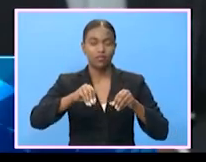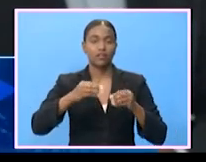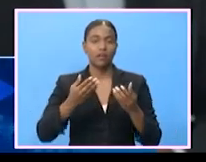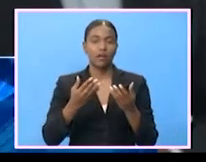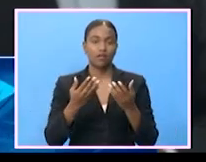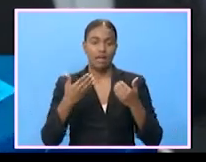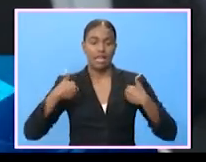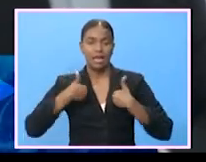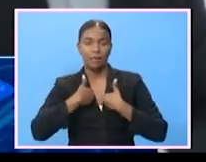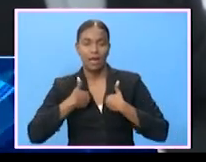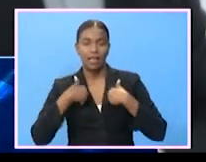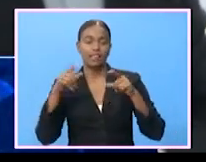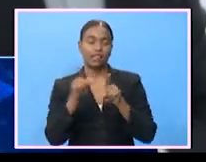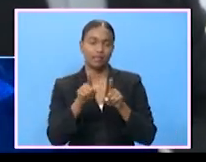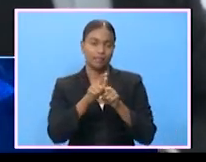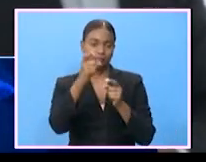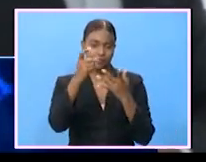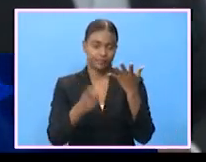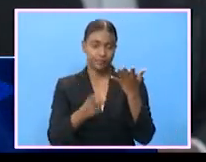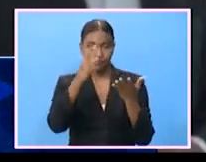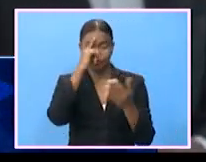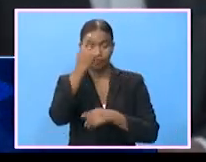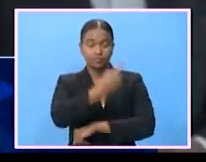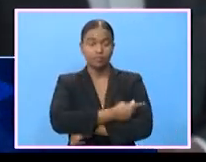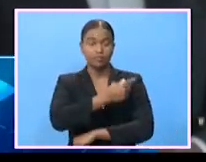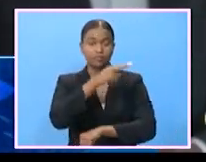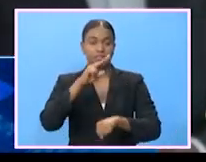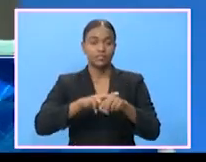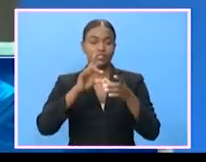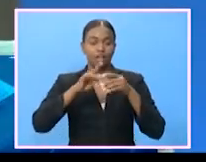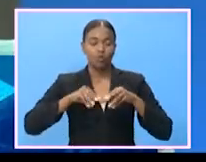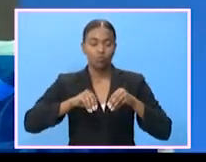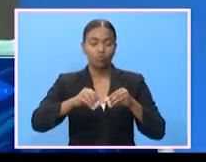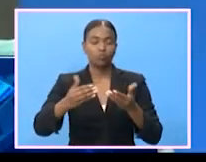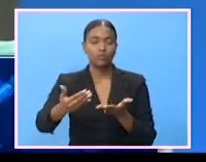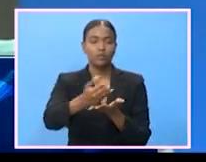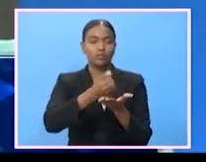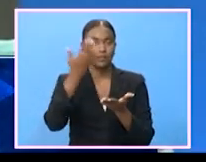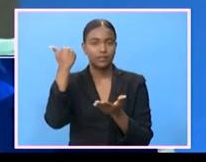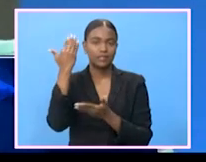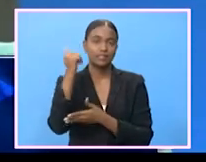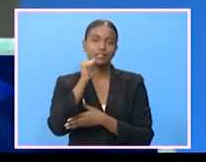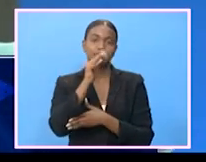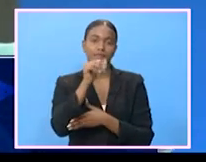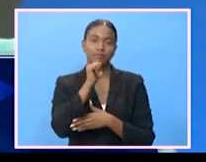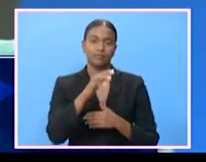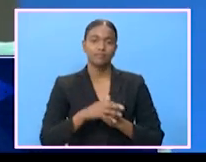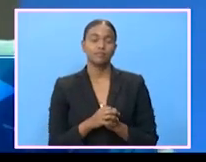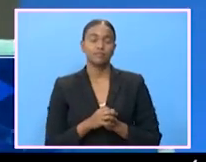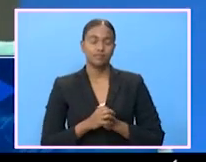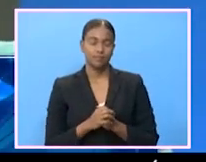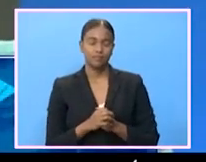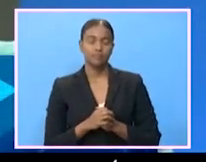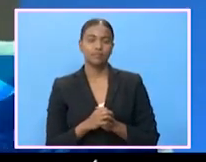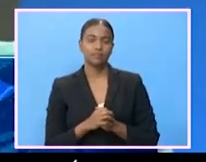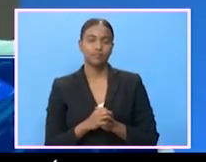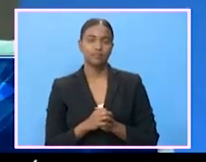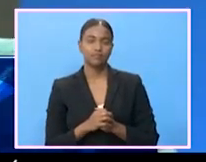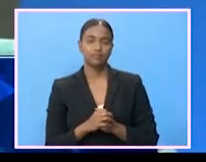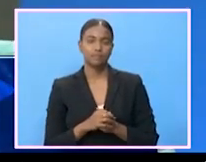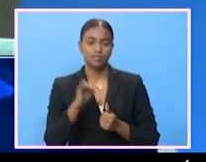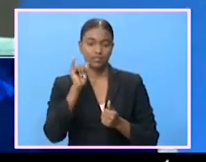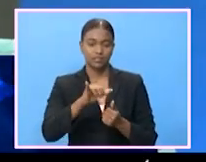pecuaria y avícola, en ocasión del Día del Agricultor el pasado 15 de mayo. Café, cacao,